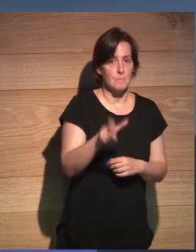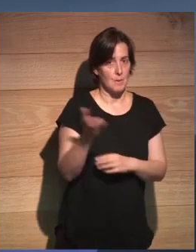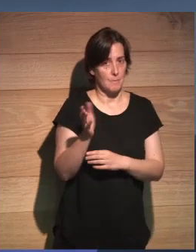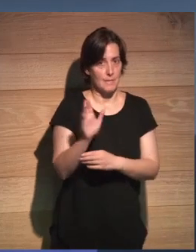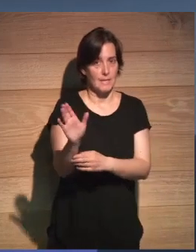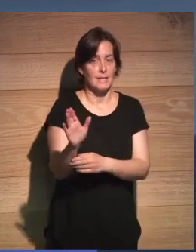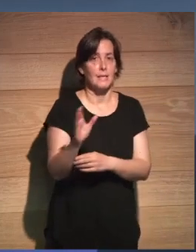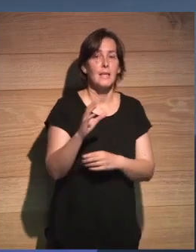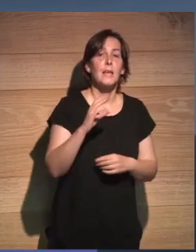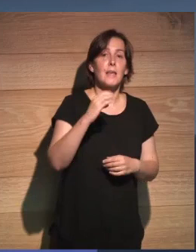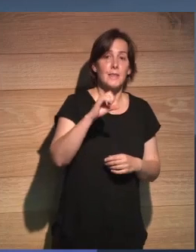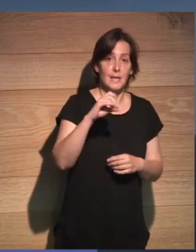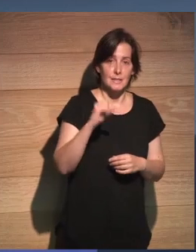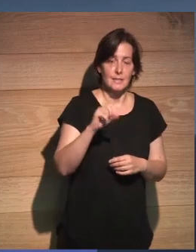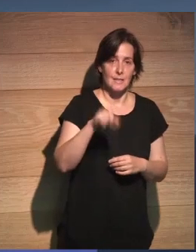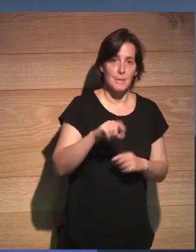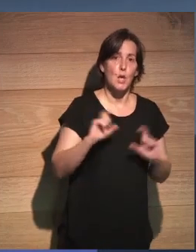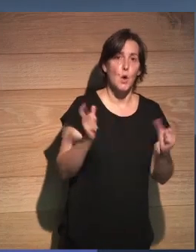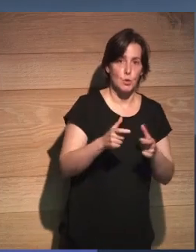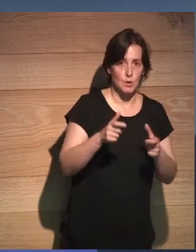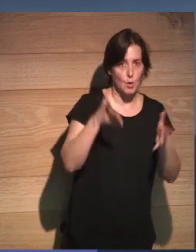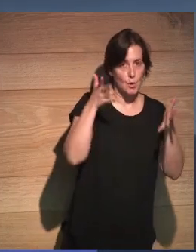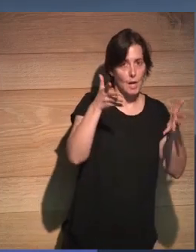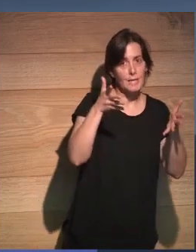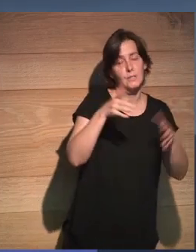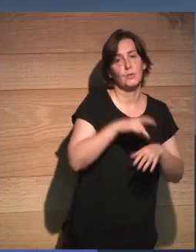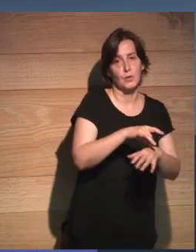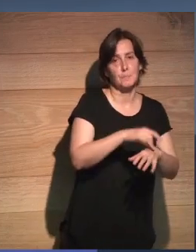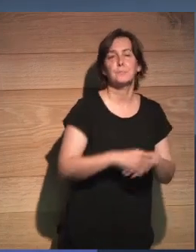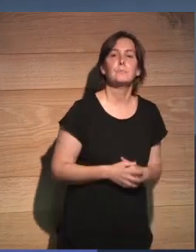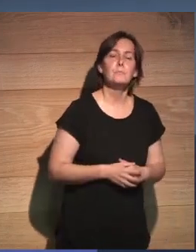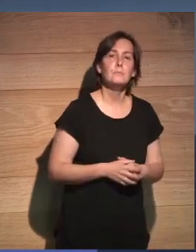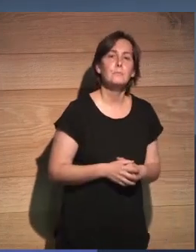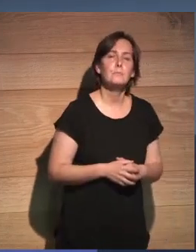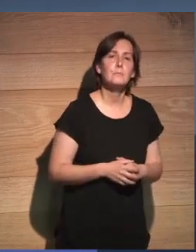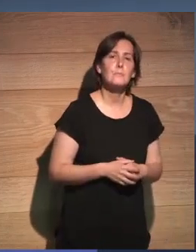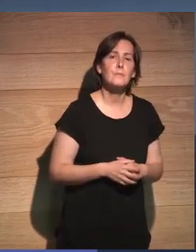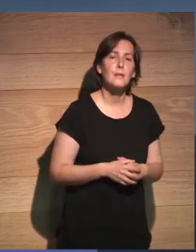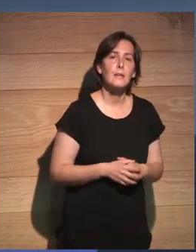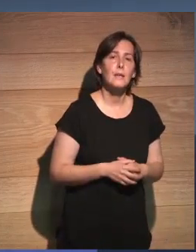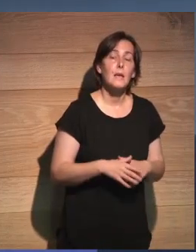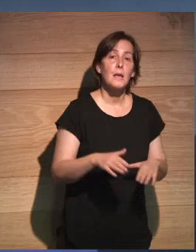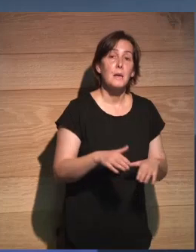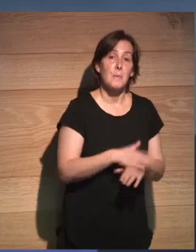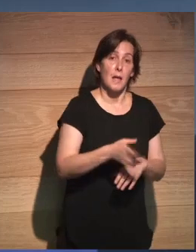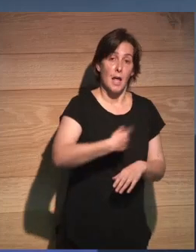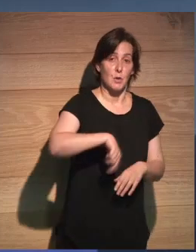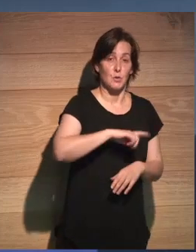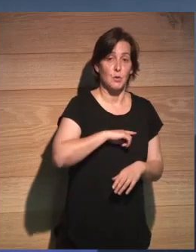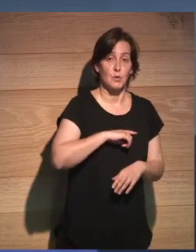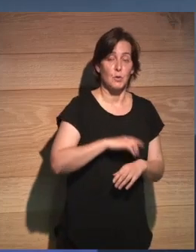representante del CSIC de su consejo asesor. Para nosotros, siendo lo